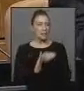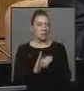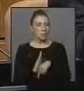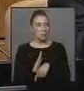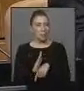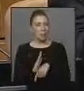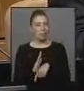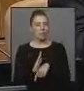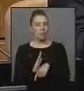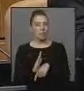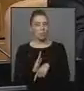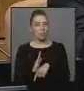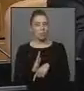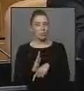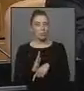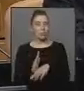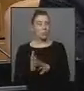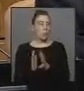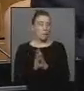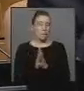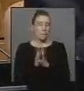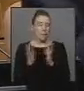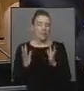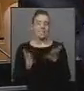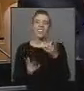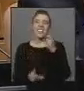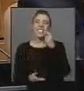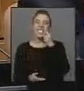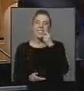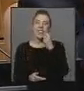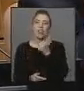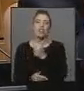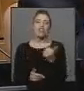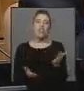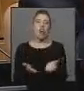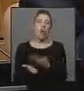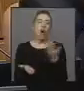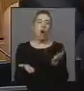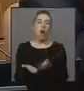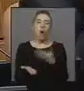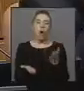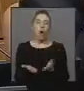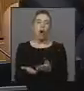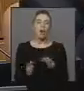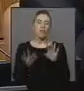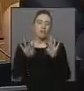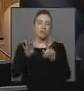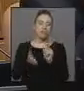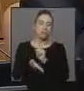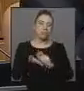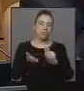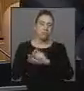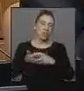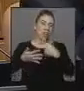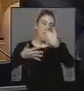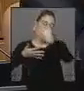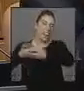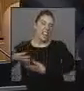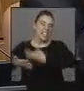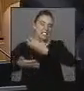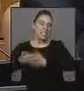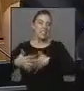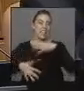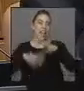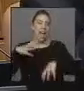Tiene un alcance infinitamente mayor de lo que significa un par de hojas escritas en una lista de especies que